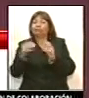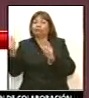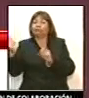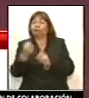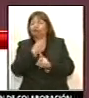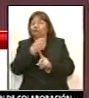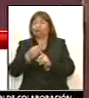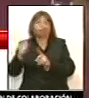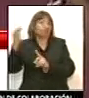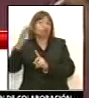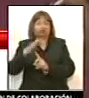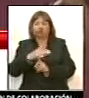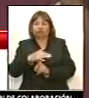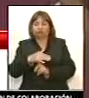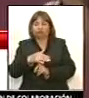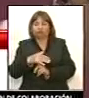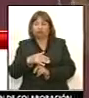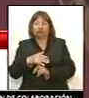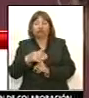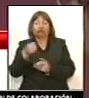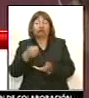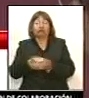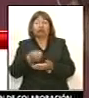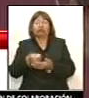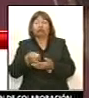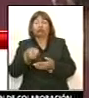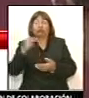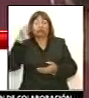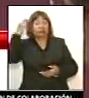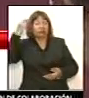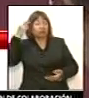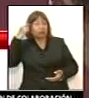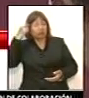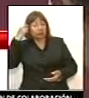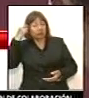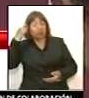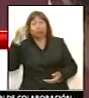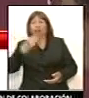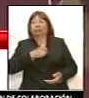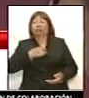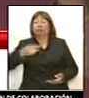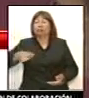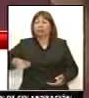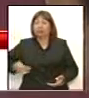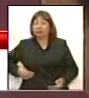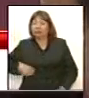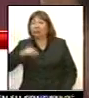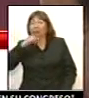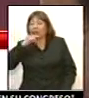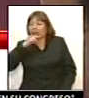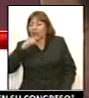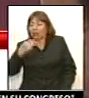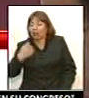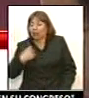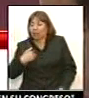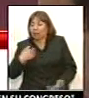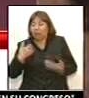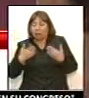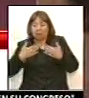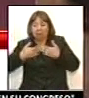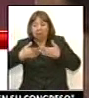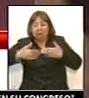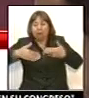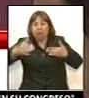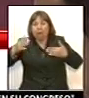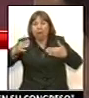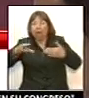violencia, las cuotas para la participación política, el Ministerio de la Mujer. Ya nosotros llevábamos la delantera porque